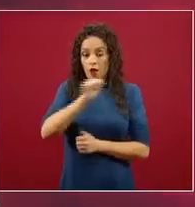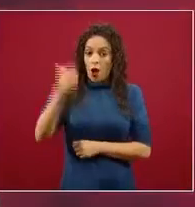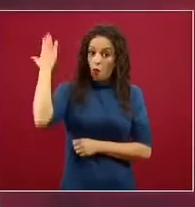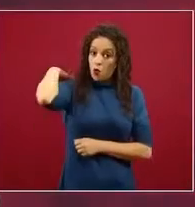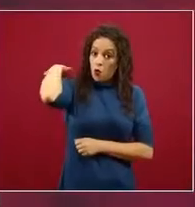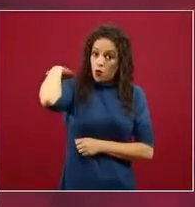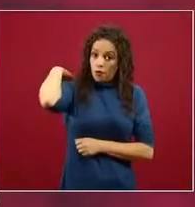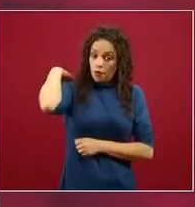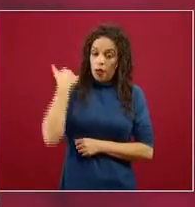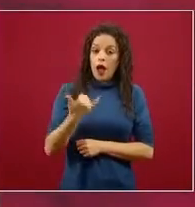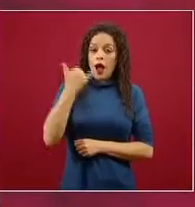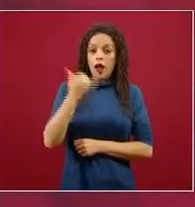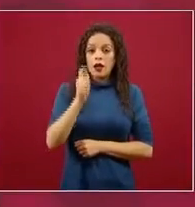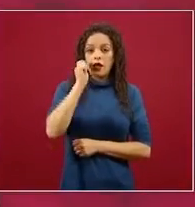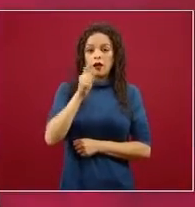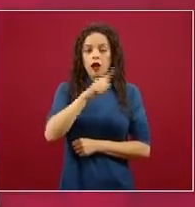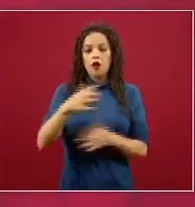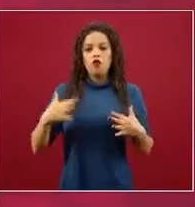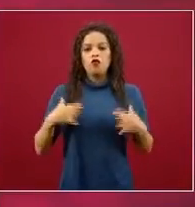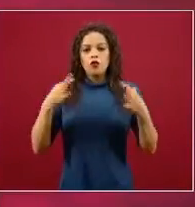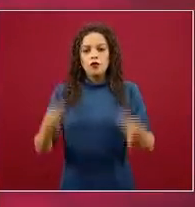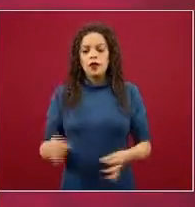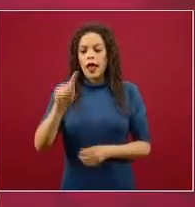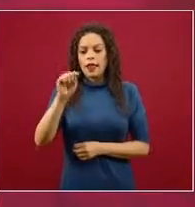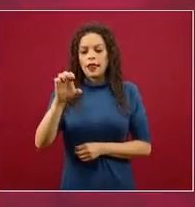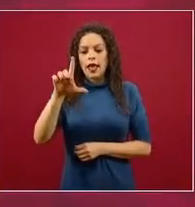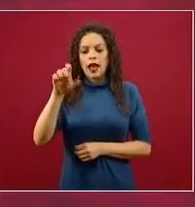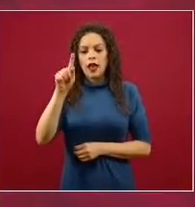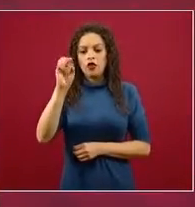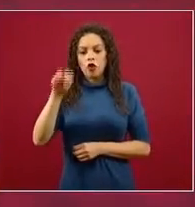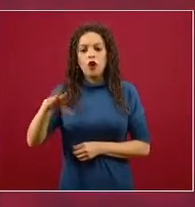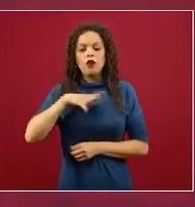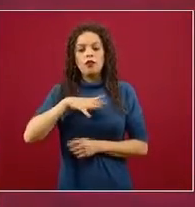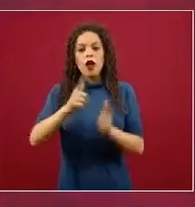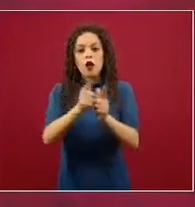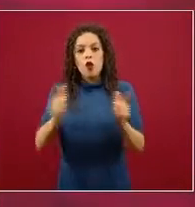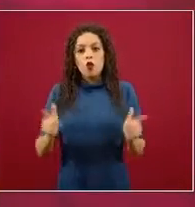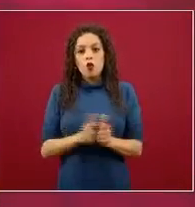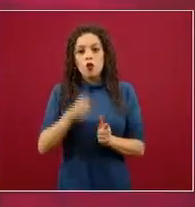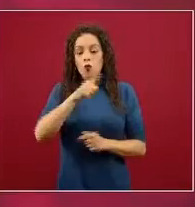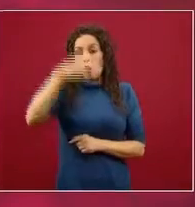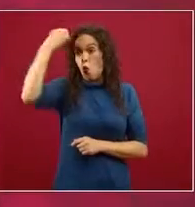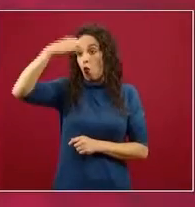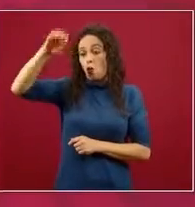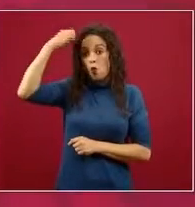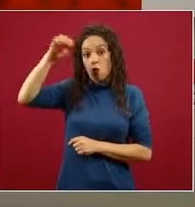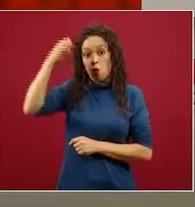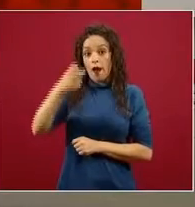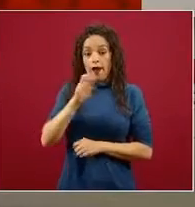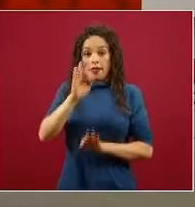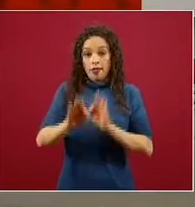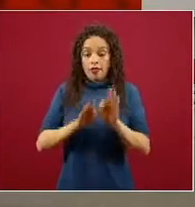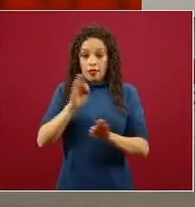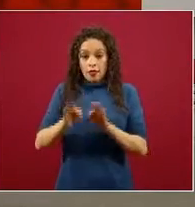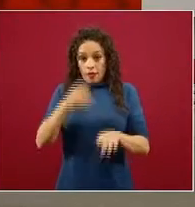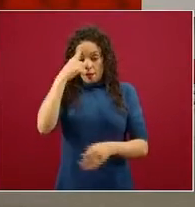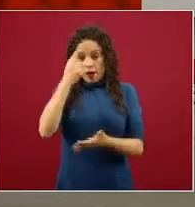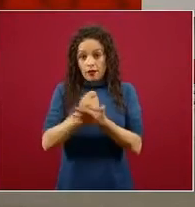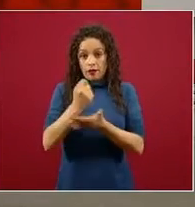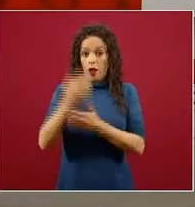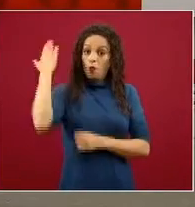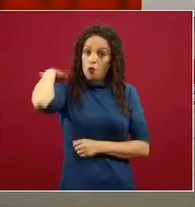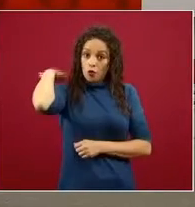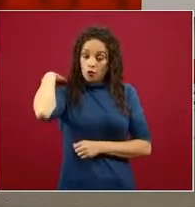la Fundación Teletón tiene un grupo experto en fisioterapia pulmonar, y por esa razón desde hace